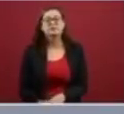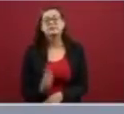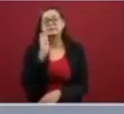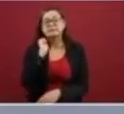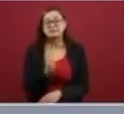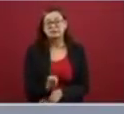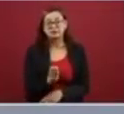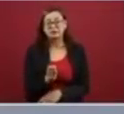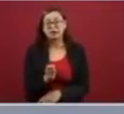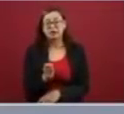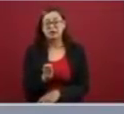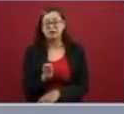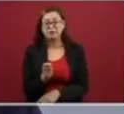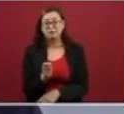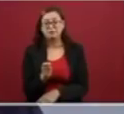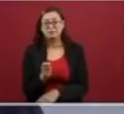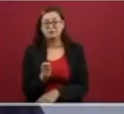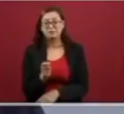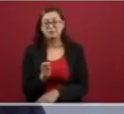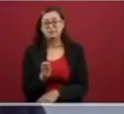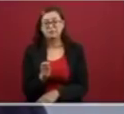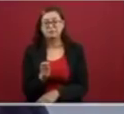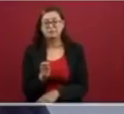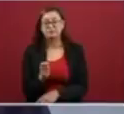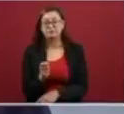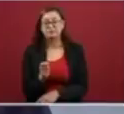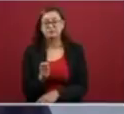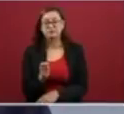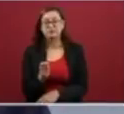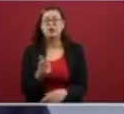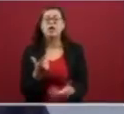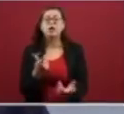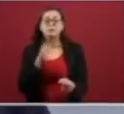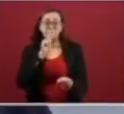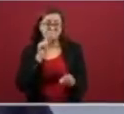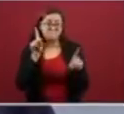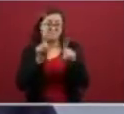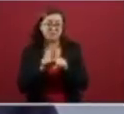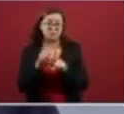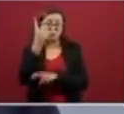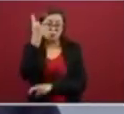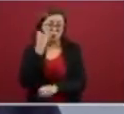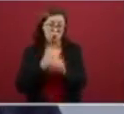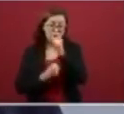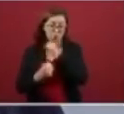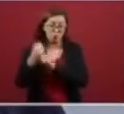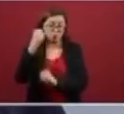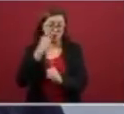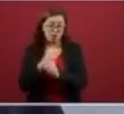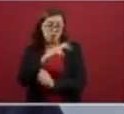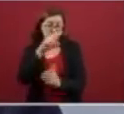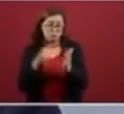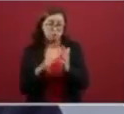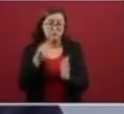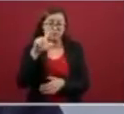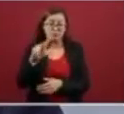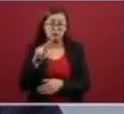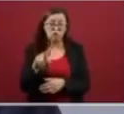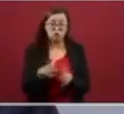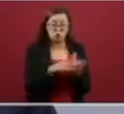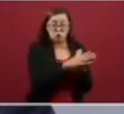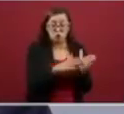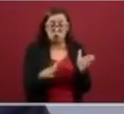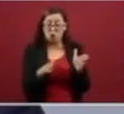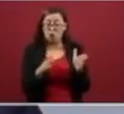7% más de lo que llegó en el primer trimestre del año pasado.